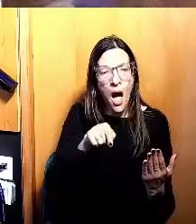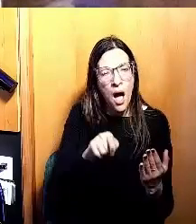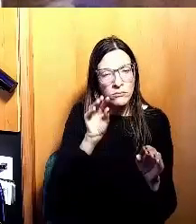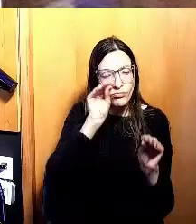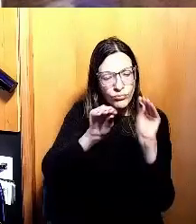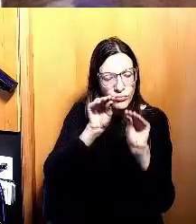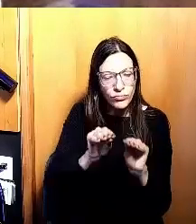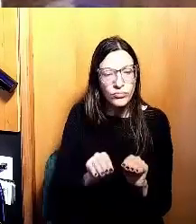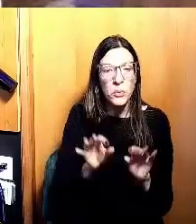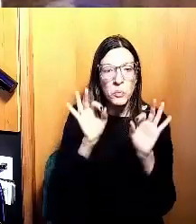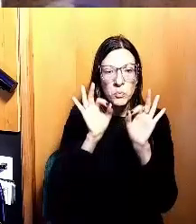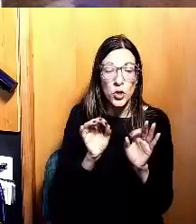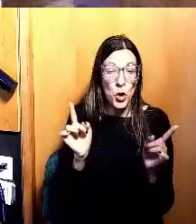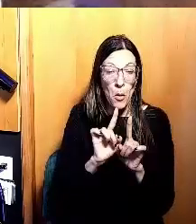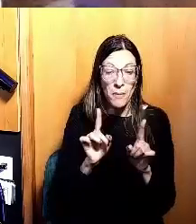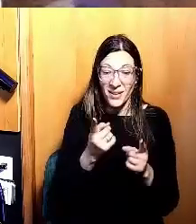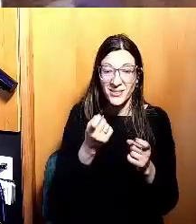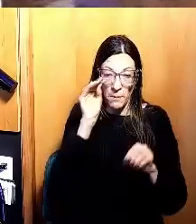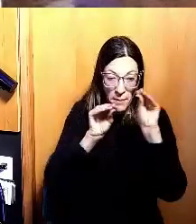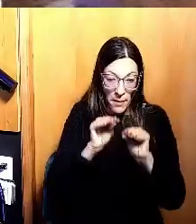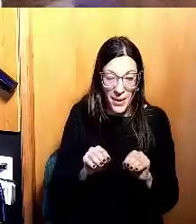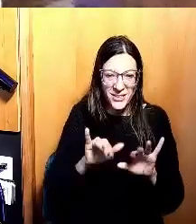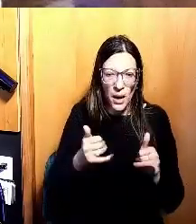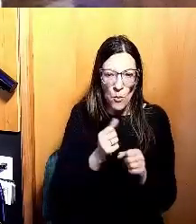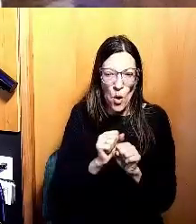sin tener que ir al campo, con una